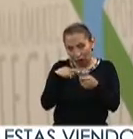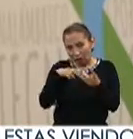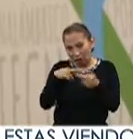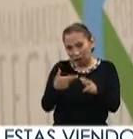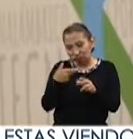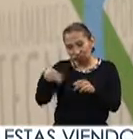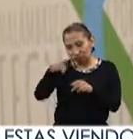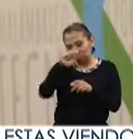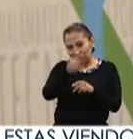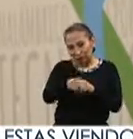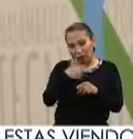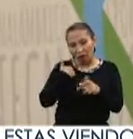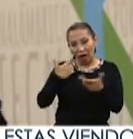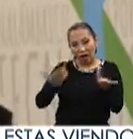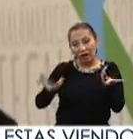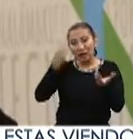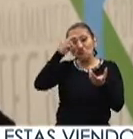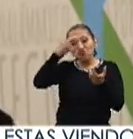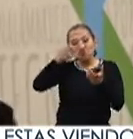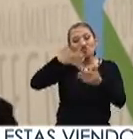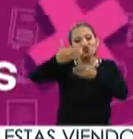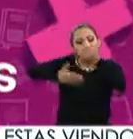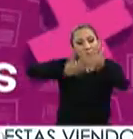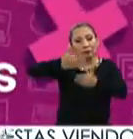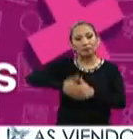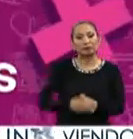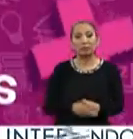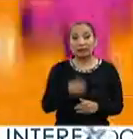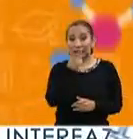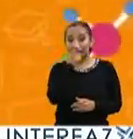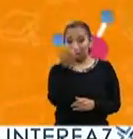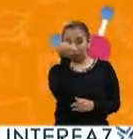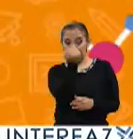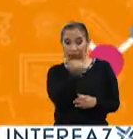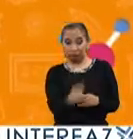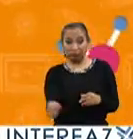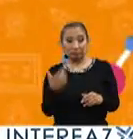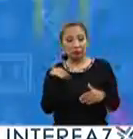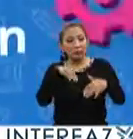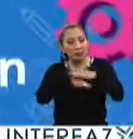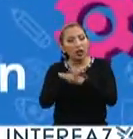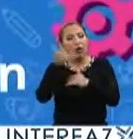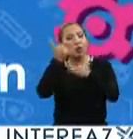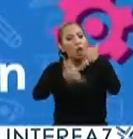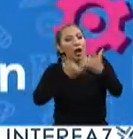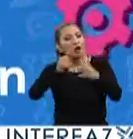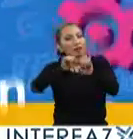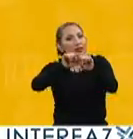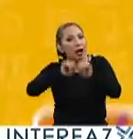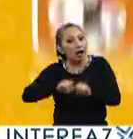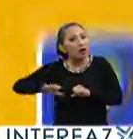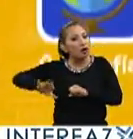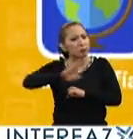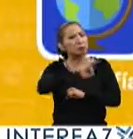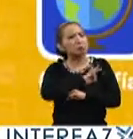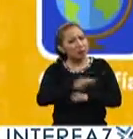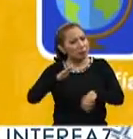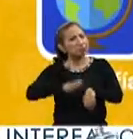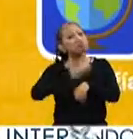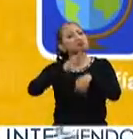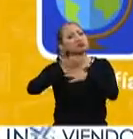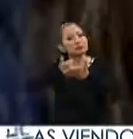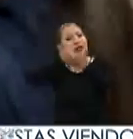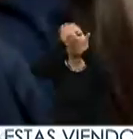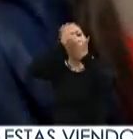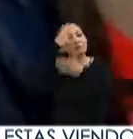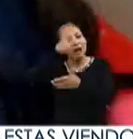relacionando mucho con estas inteligencias fluidas, ¿no? De acuerdo con los expertos, la incursión de los videojuegos en las aulas puede ser una excelente